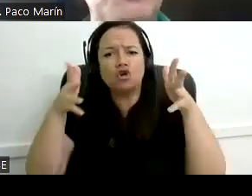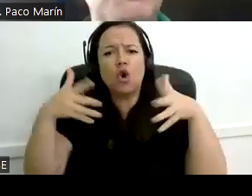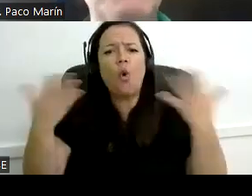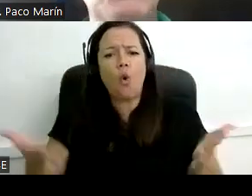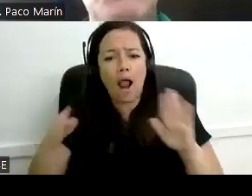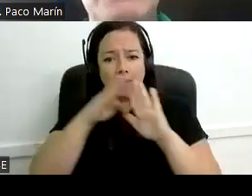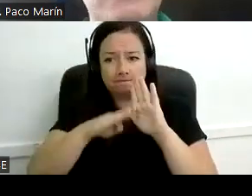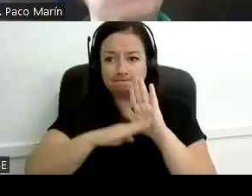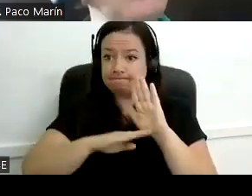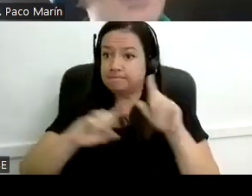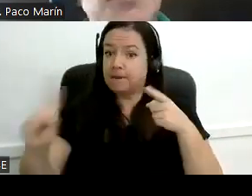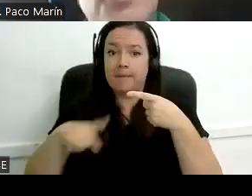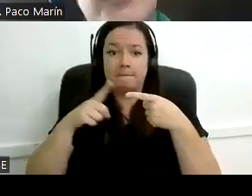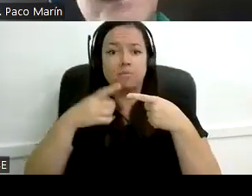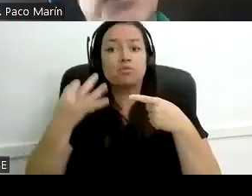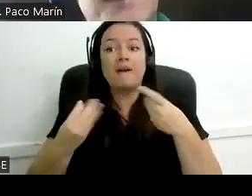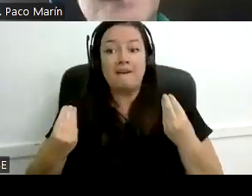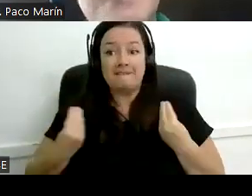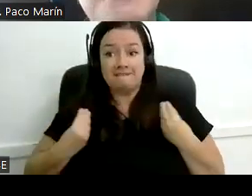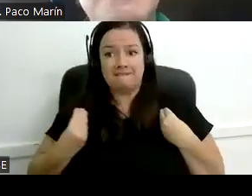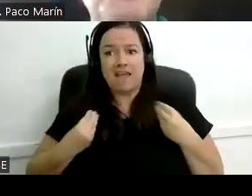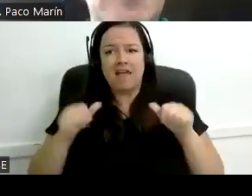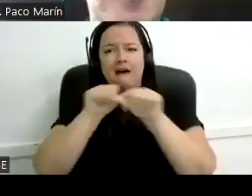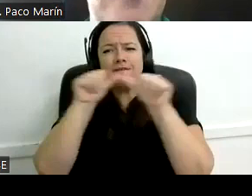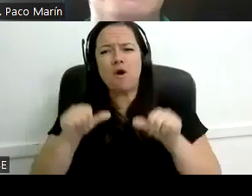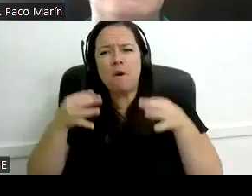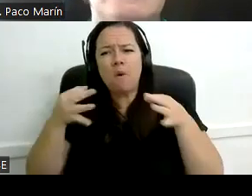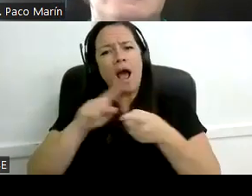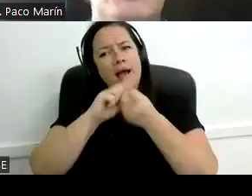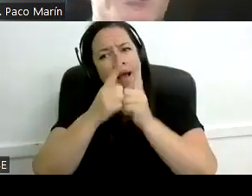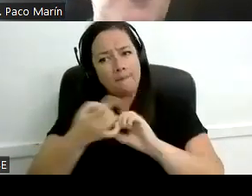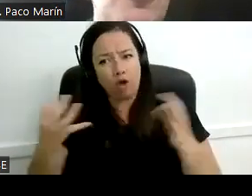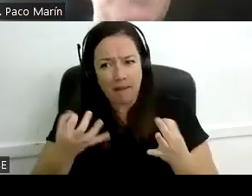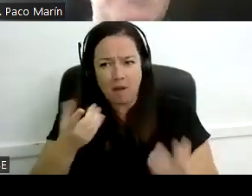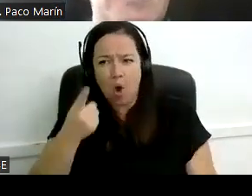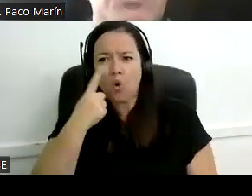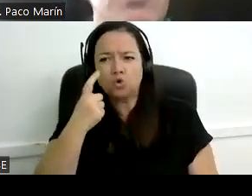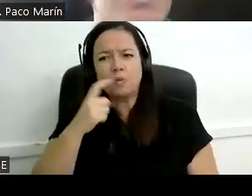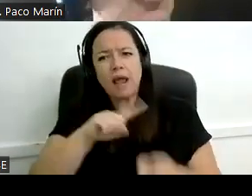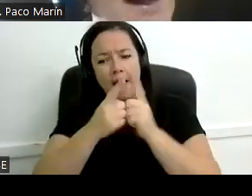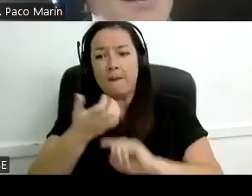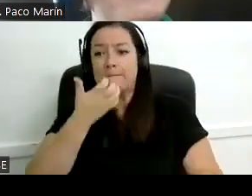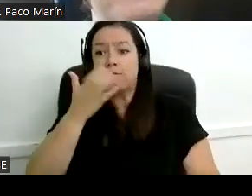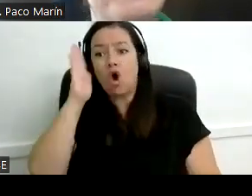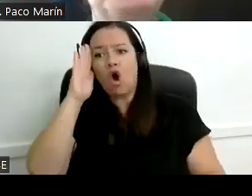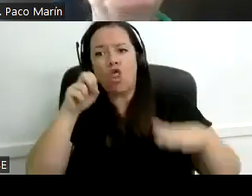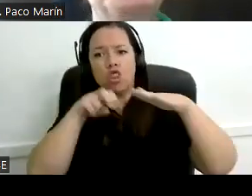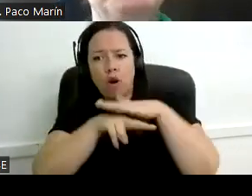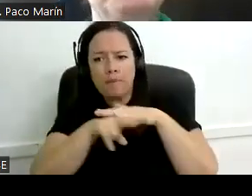Lo primero que deberíamos plantearles son cambios en los estilos de vida, es decir, que se vaya a dormir a una hora